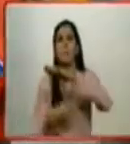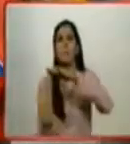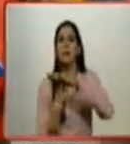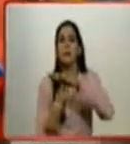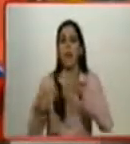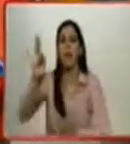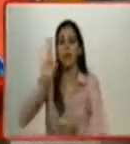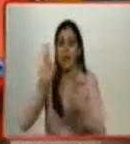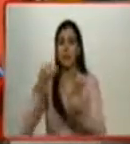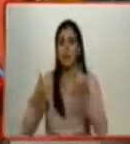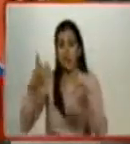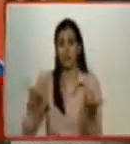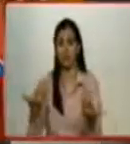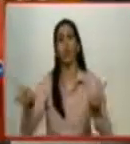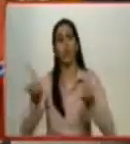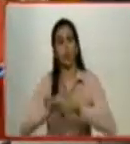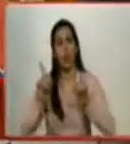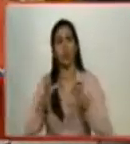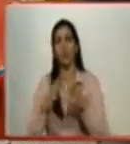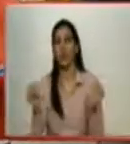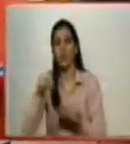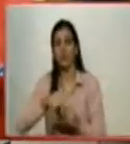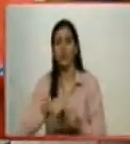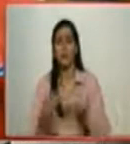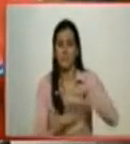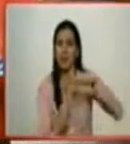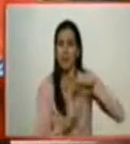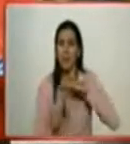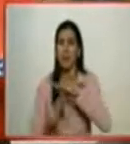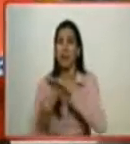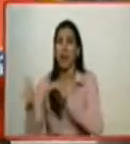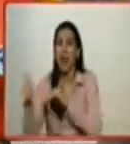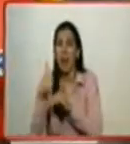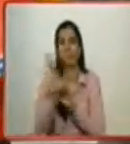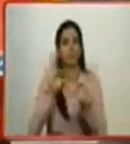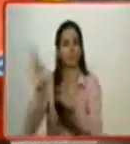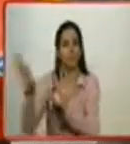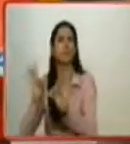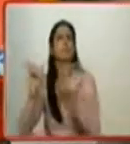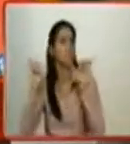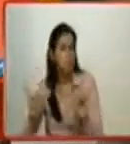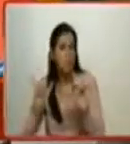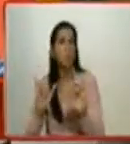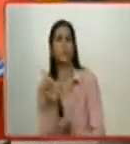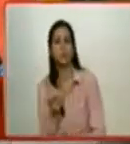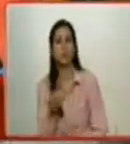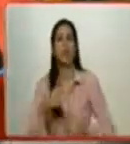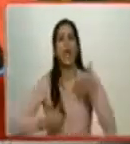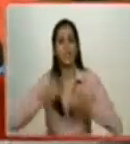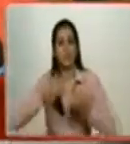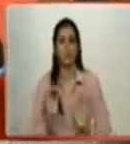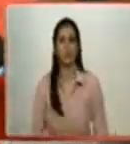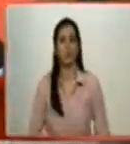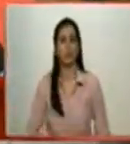fueron escogidos por las bases, así como todas en nuestras estructuras han sido escogidas por las bases del Partido Socialista Unido